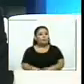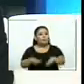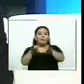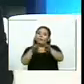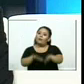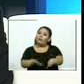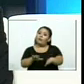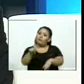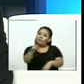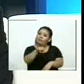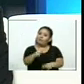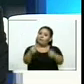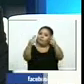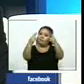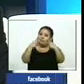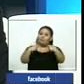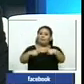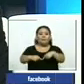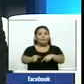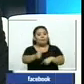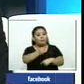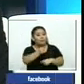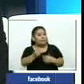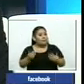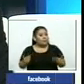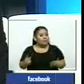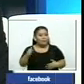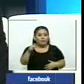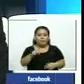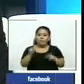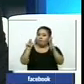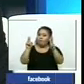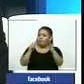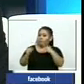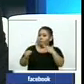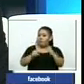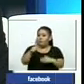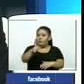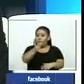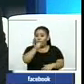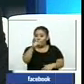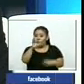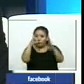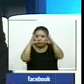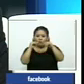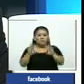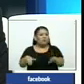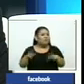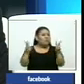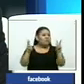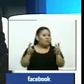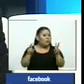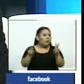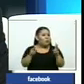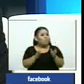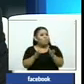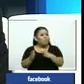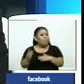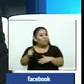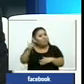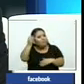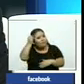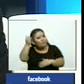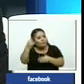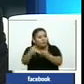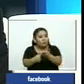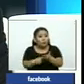Agradecemos que continúe en sintonía de Noticiero Hechos. Continuamos con el detalle de las noticias que tenemos para esta noche, hablando sobre otro tema que ha generado mucha polémica